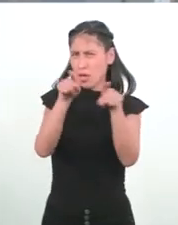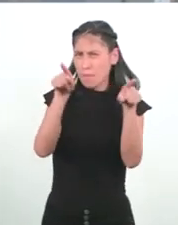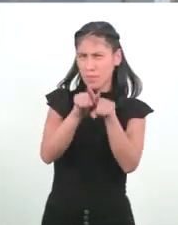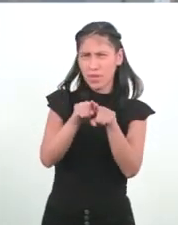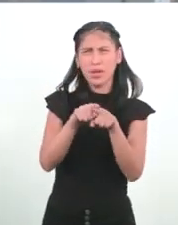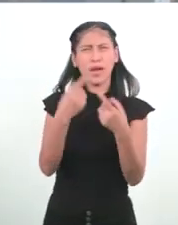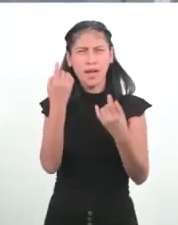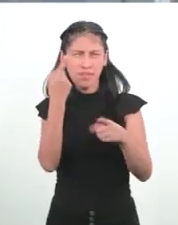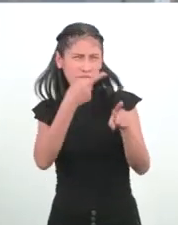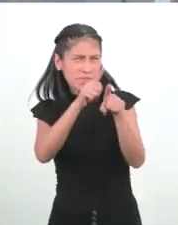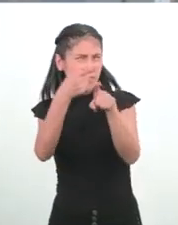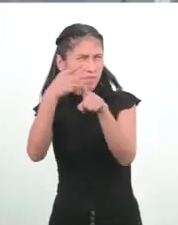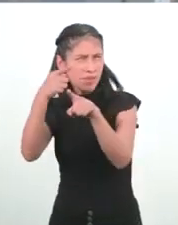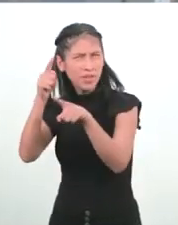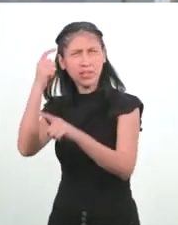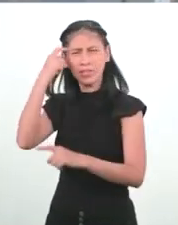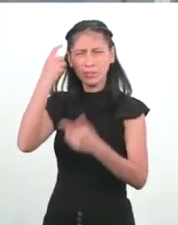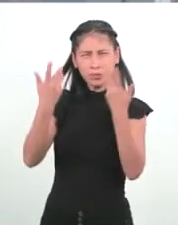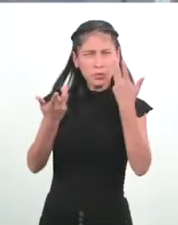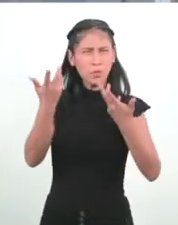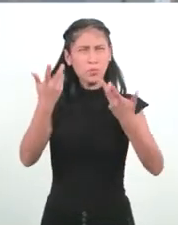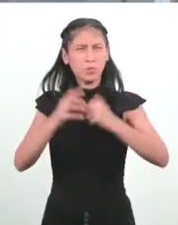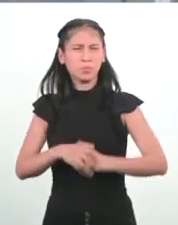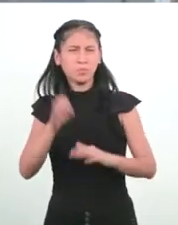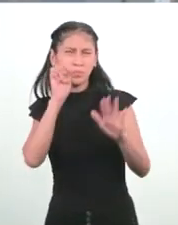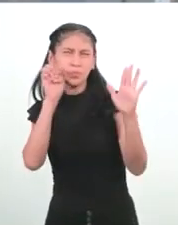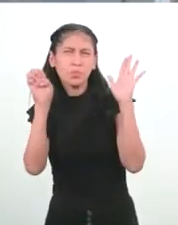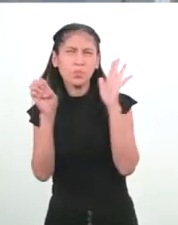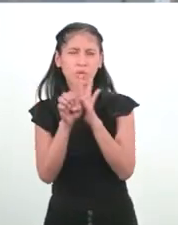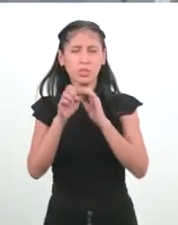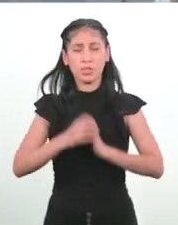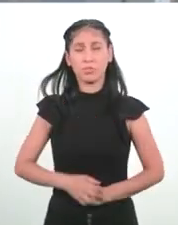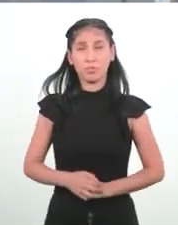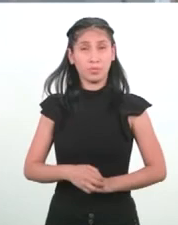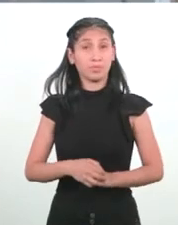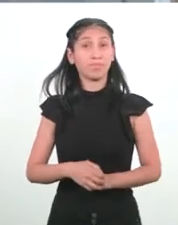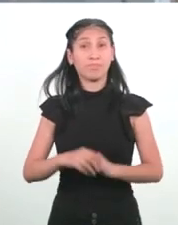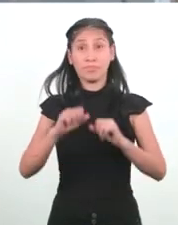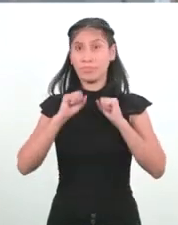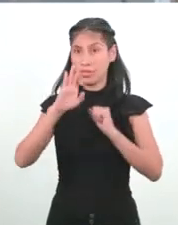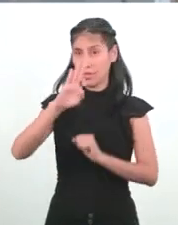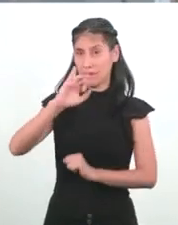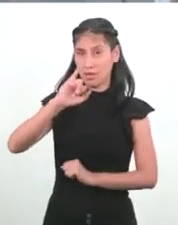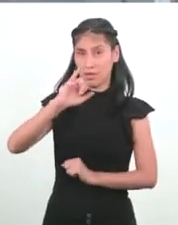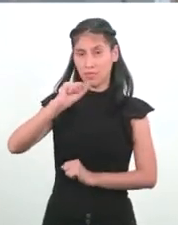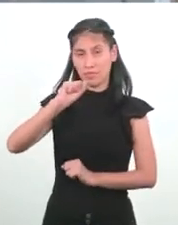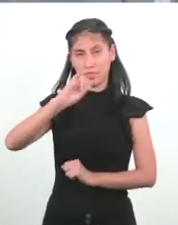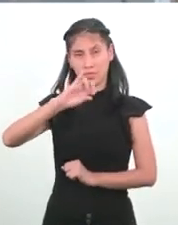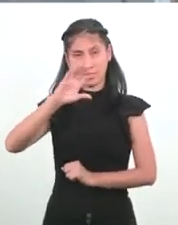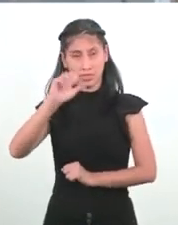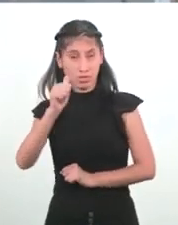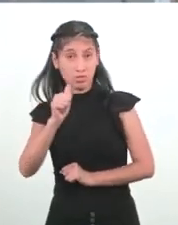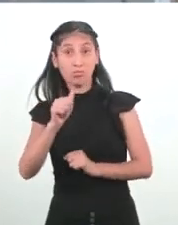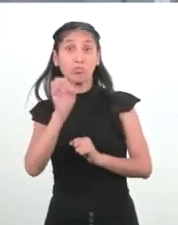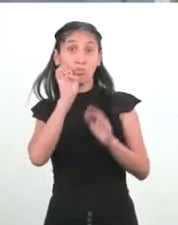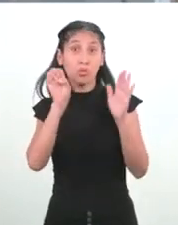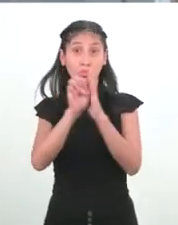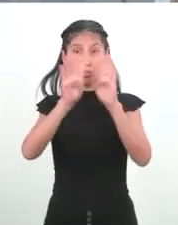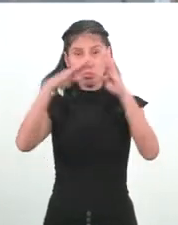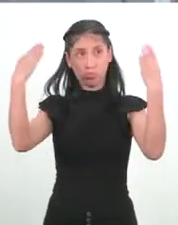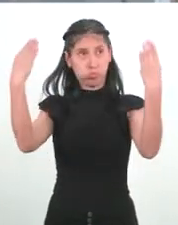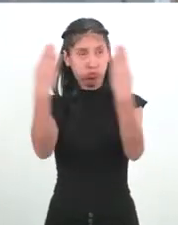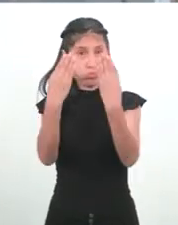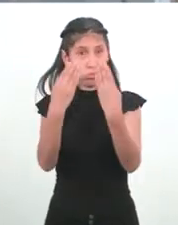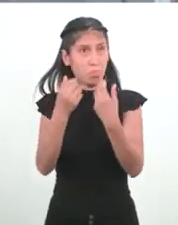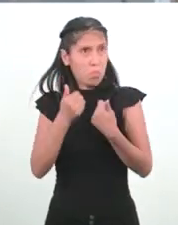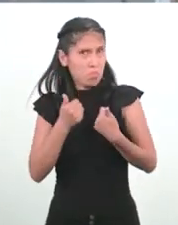la efectividad de la comunicación. Por ejemplo, las físicas, si el lugar no es cómodo y apropiado. Las